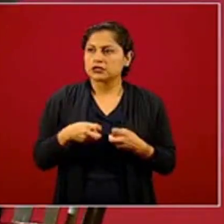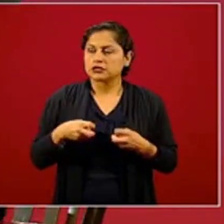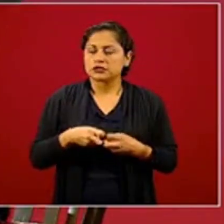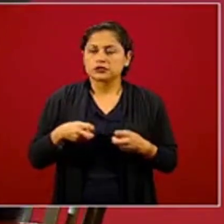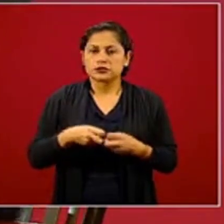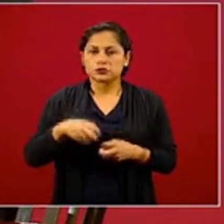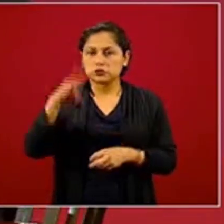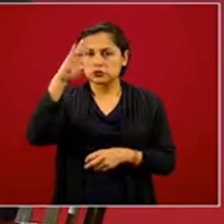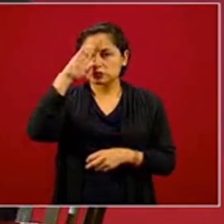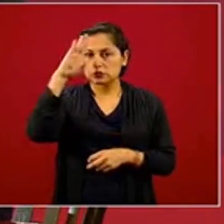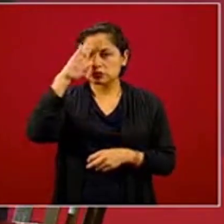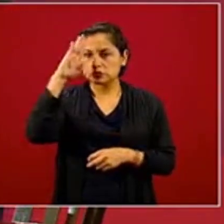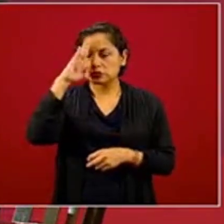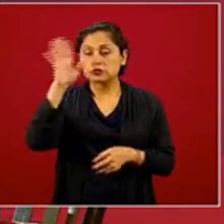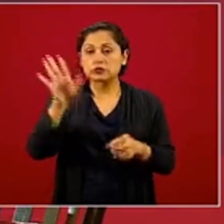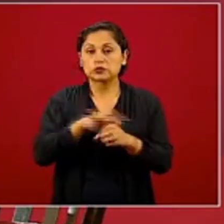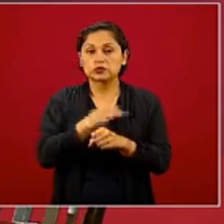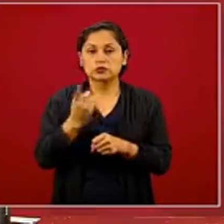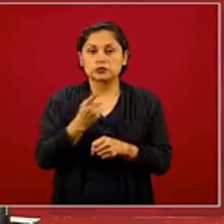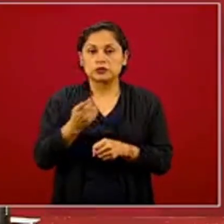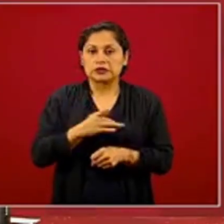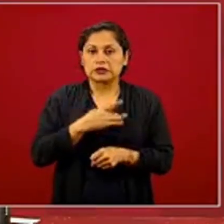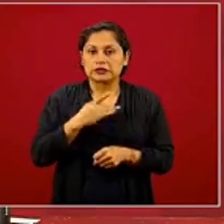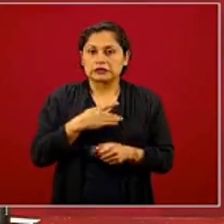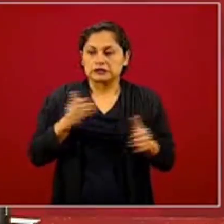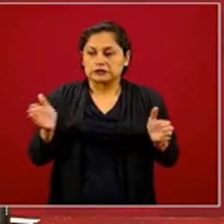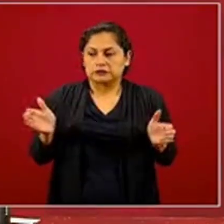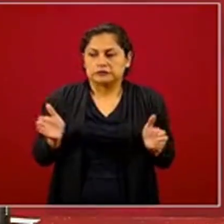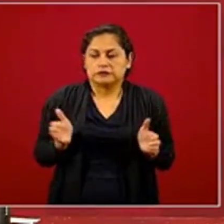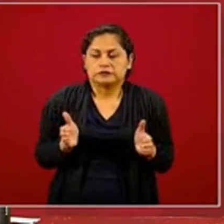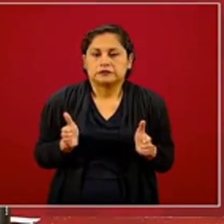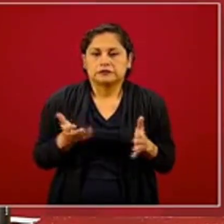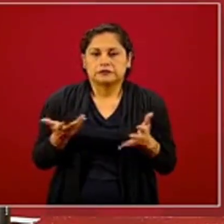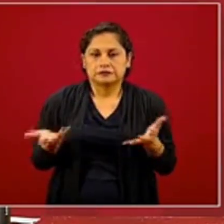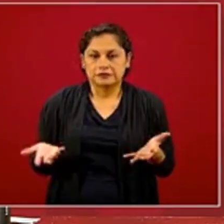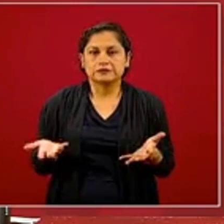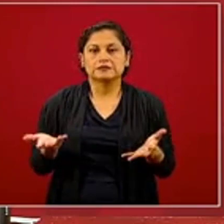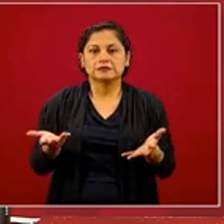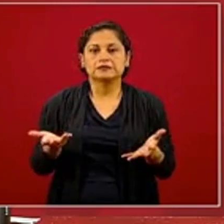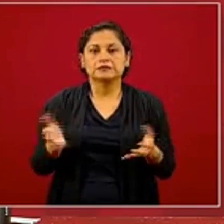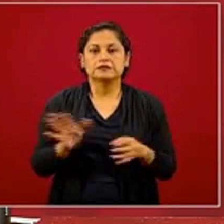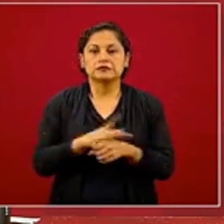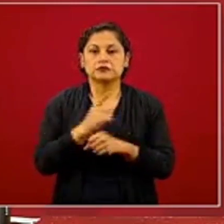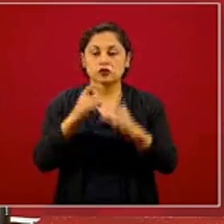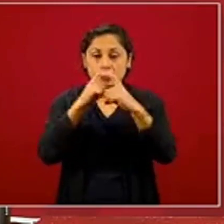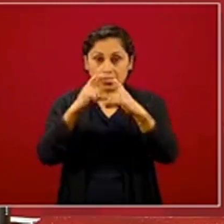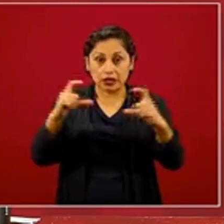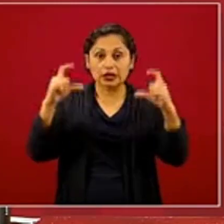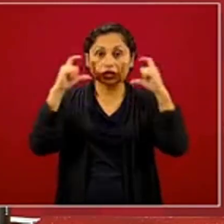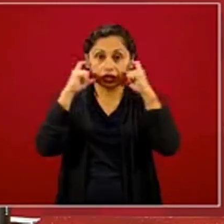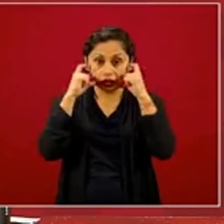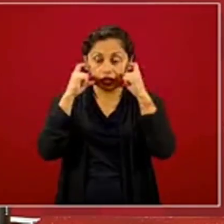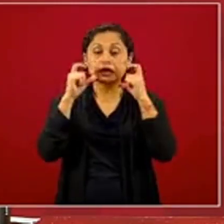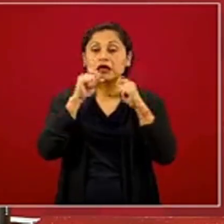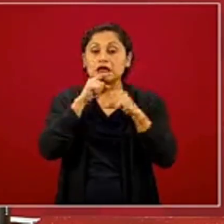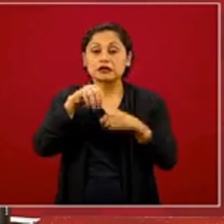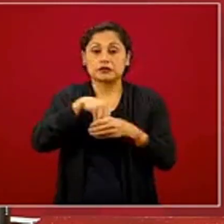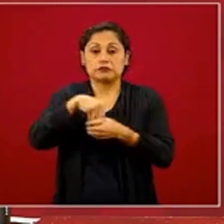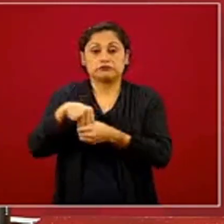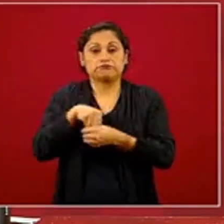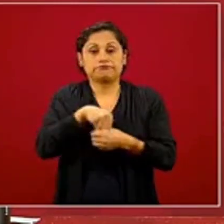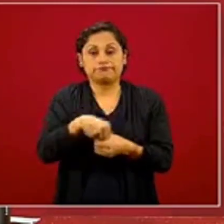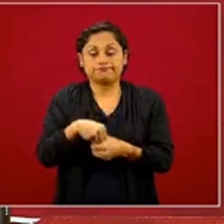al sentirse enclaustrado, ¿no? Por tener restricción de la vía respiratoria y luego restricción de la